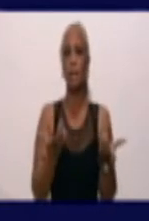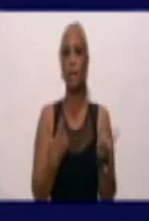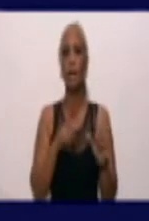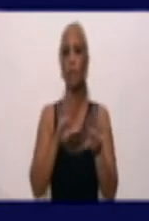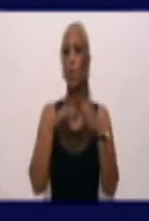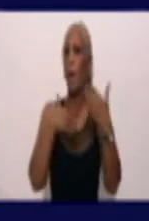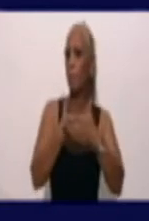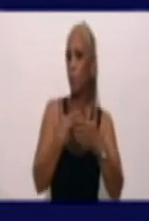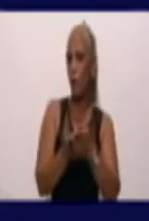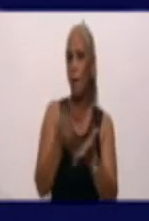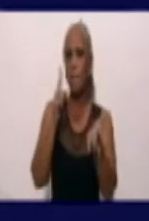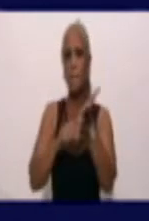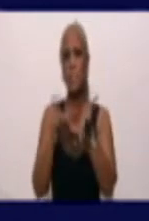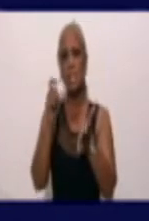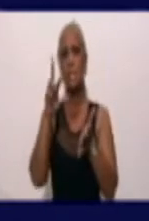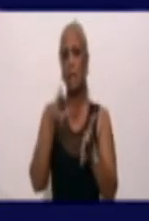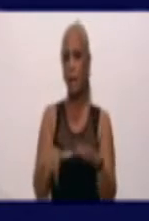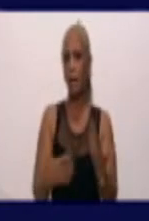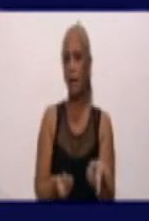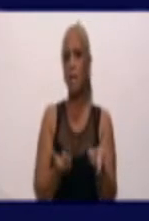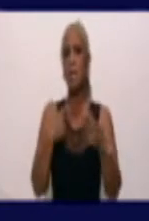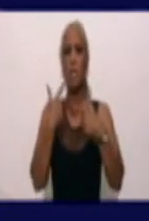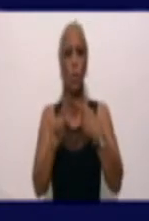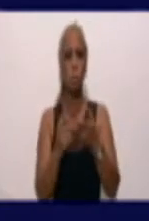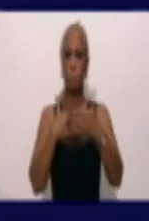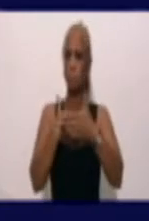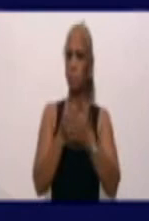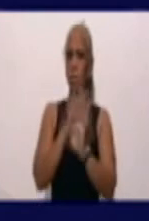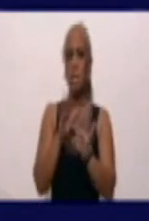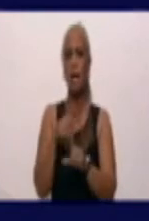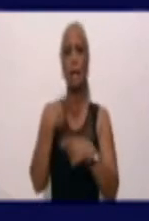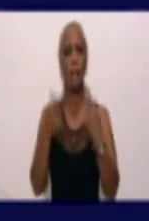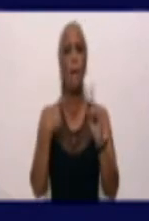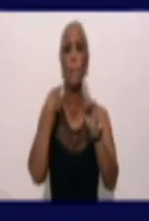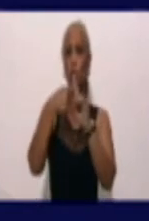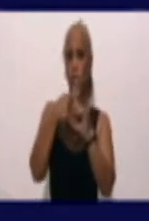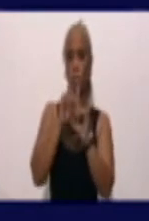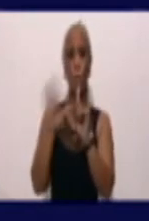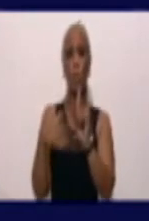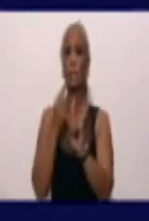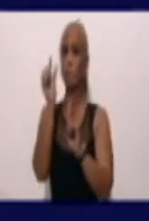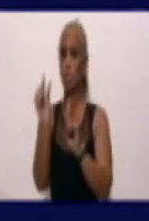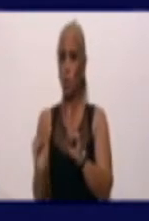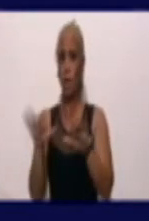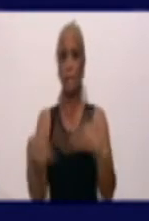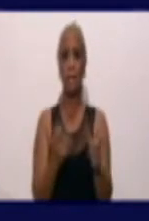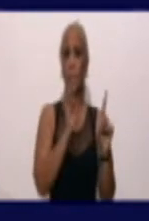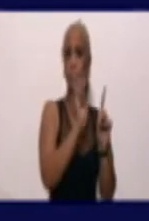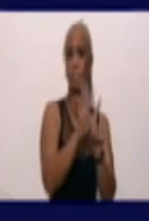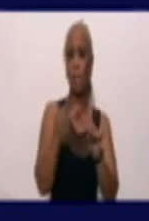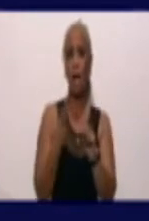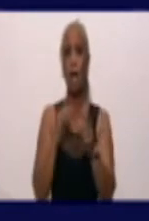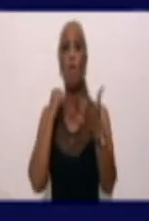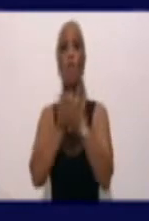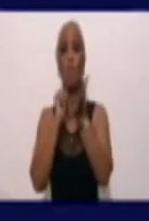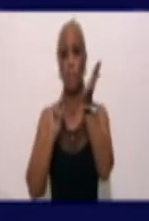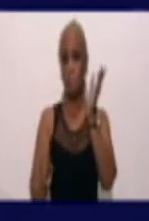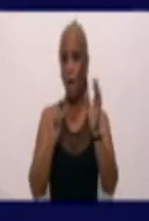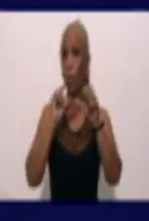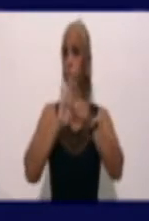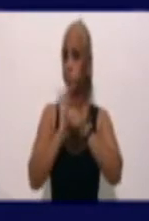y PCR, pues ya una vez que el test de antígeno da positivo, pues el paciente ya lo comenzamos a ver como un confirmado. Es decir